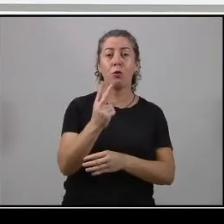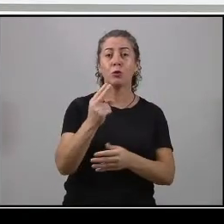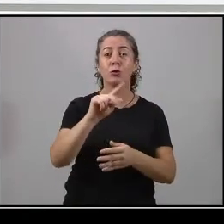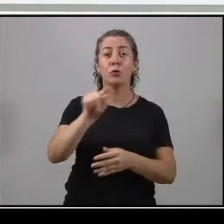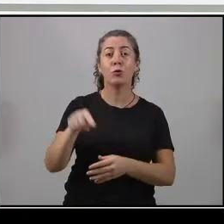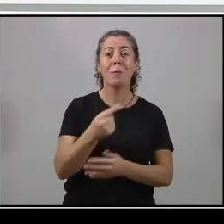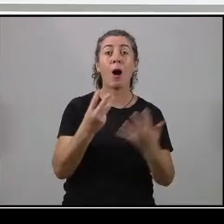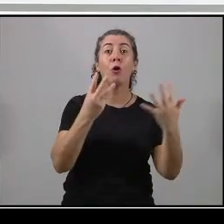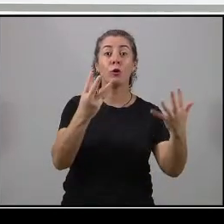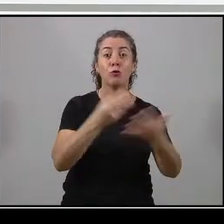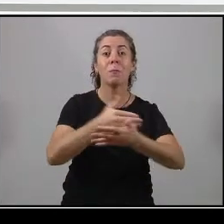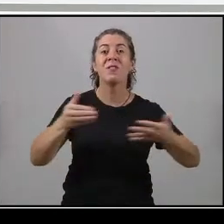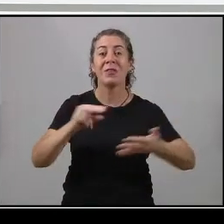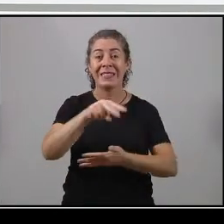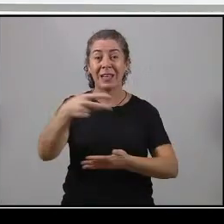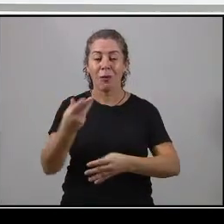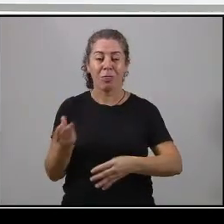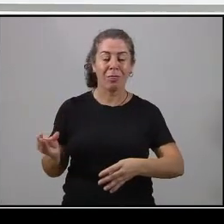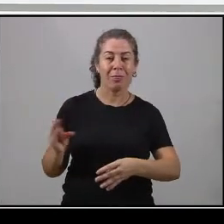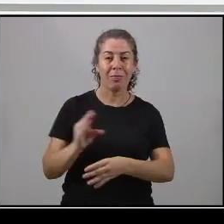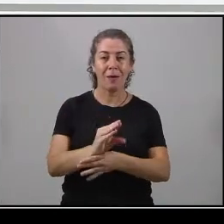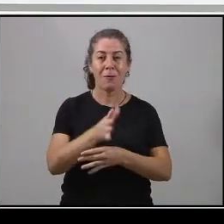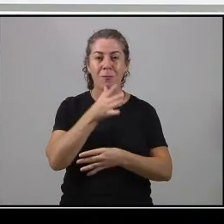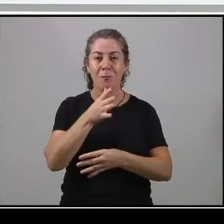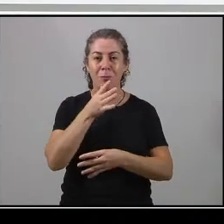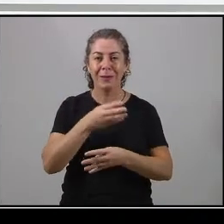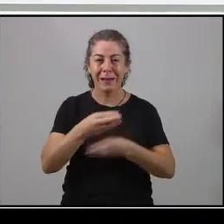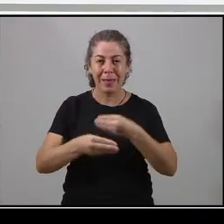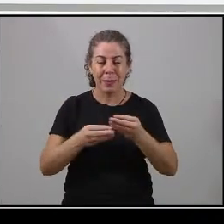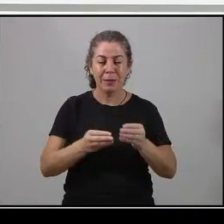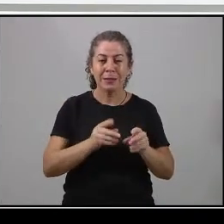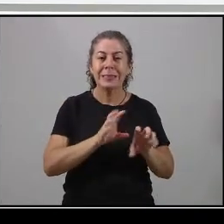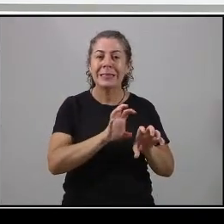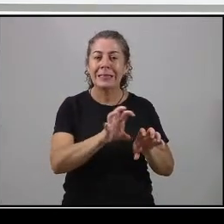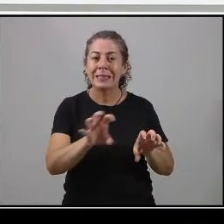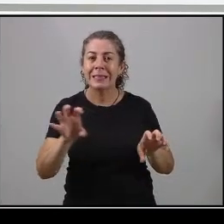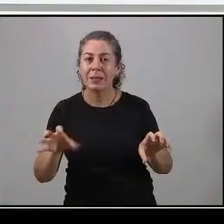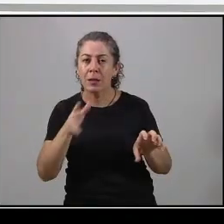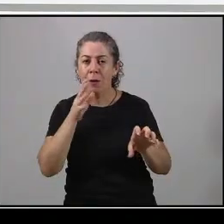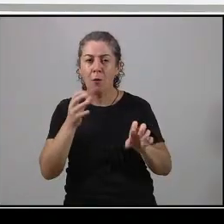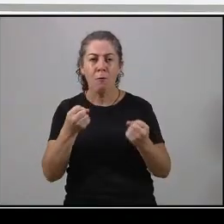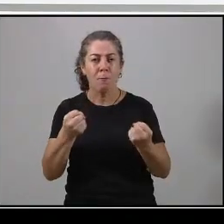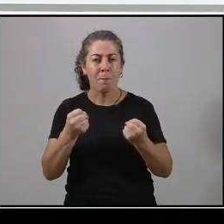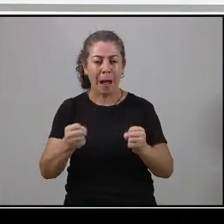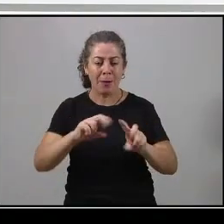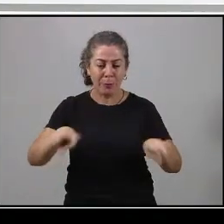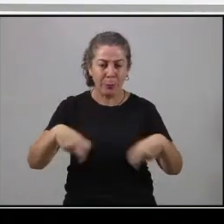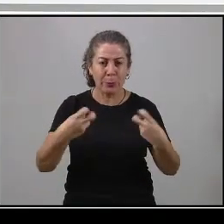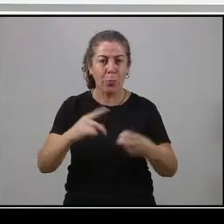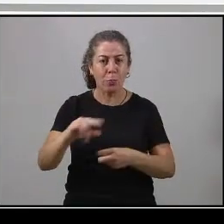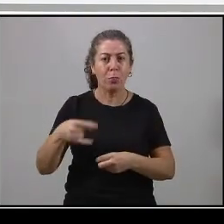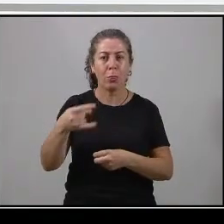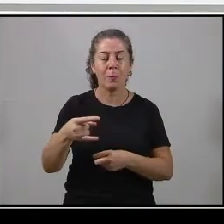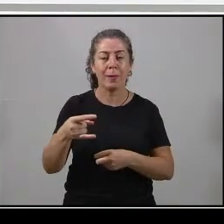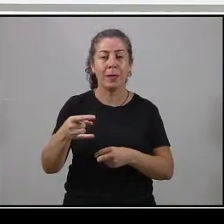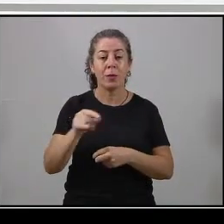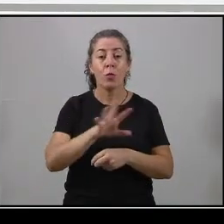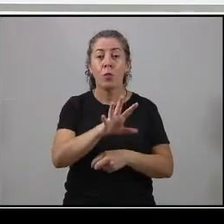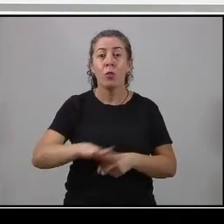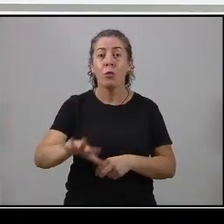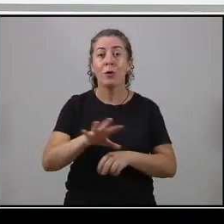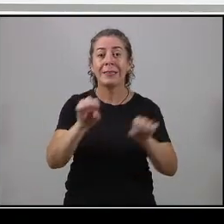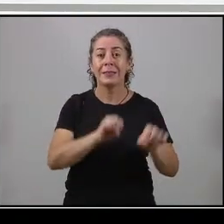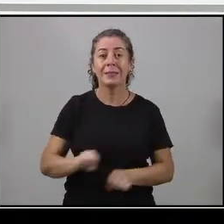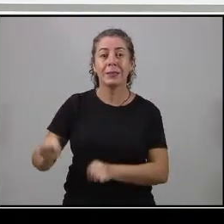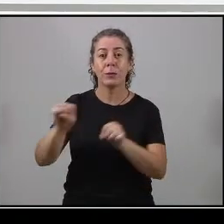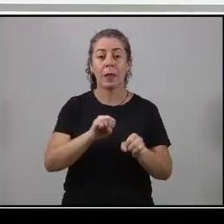2,8 millones de euros en la instalación y refuerzo de los elementos de seguridad que protegen a los conductores